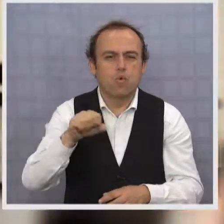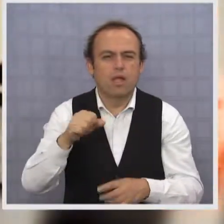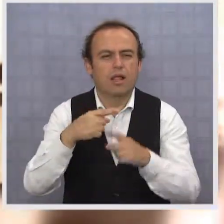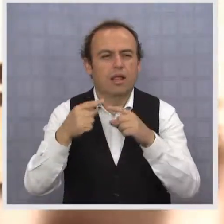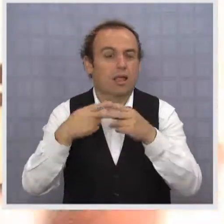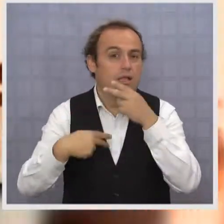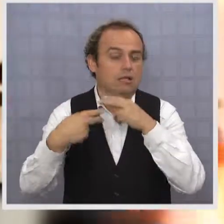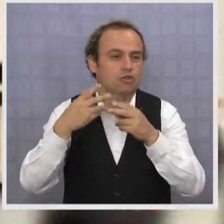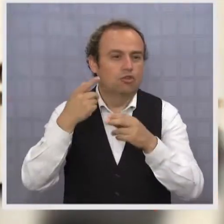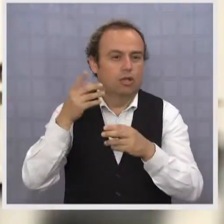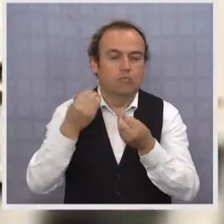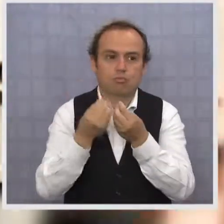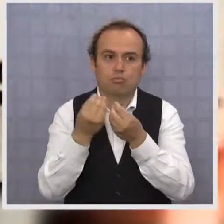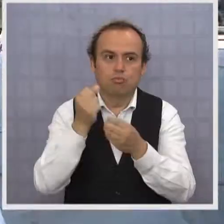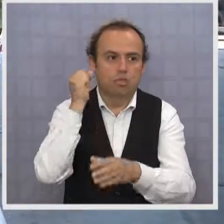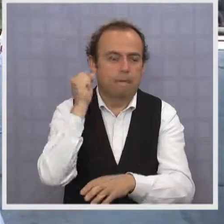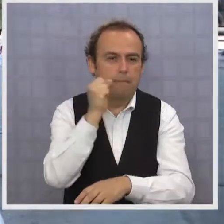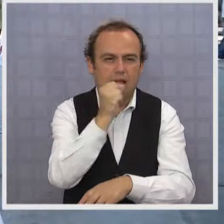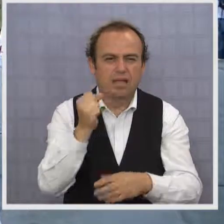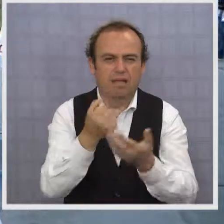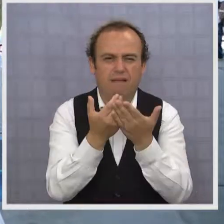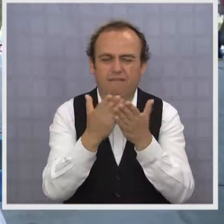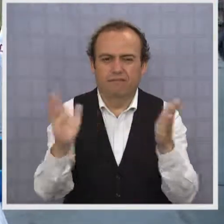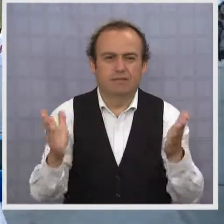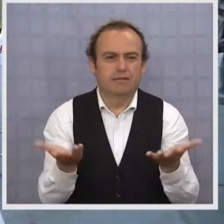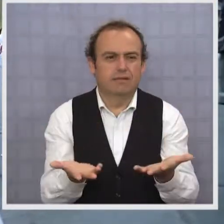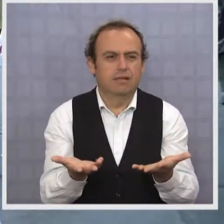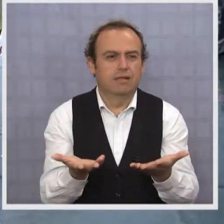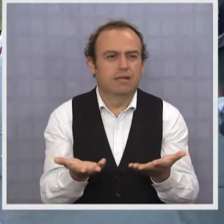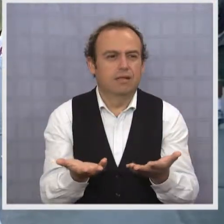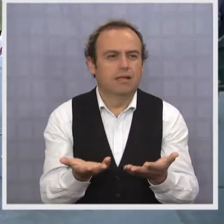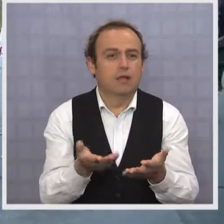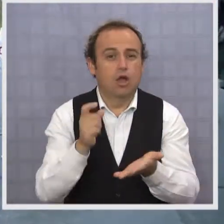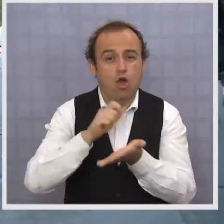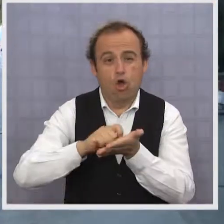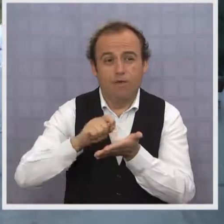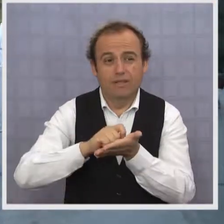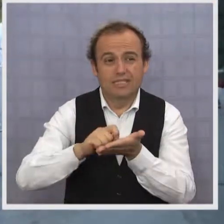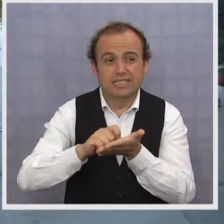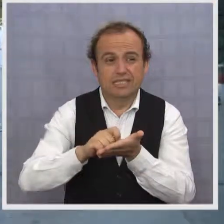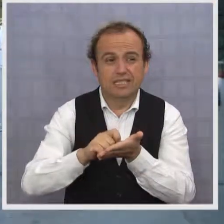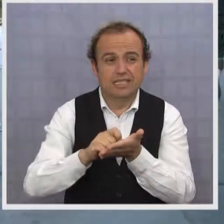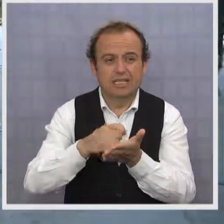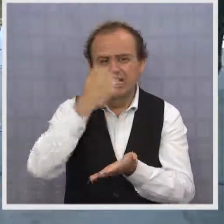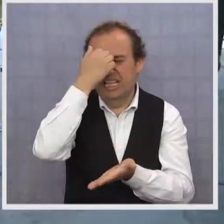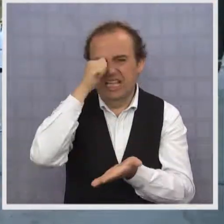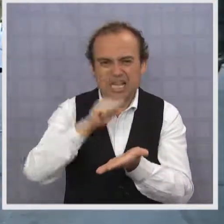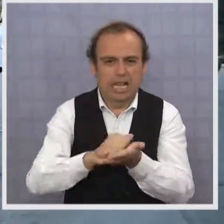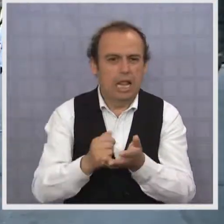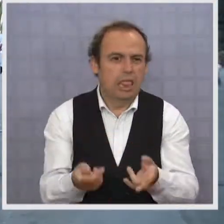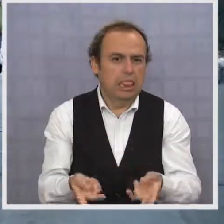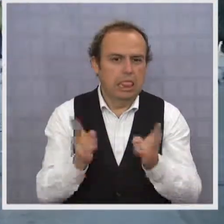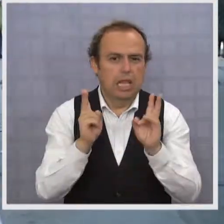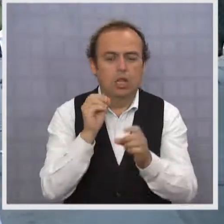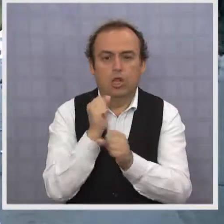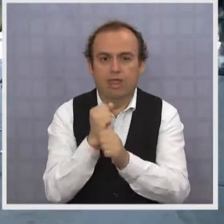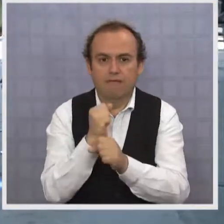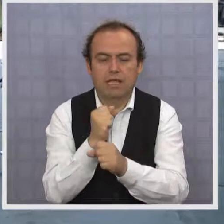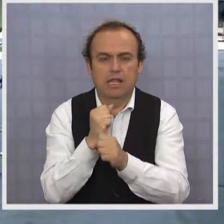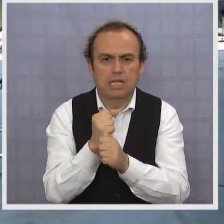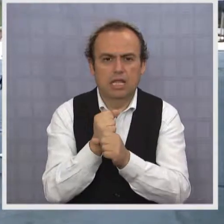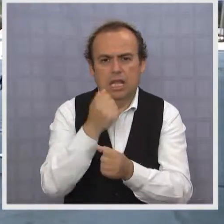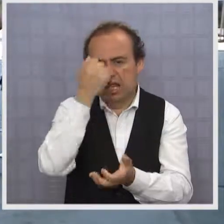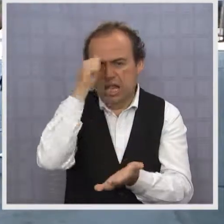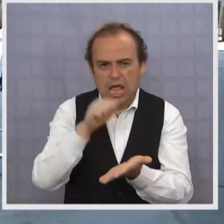fue una masacre abierta, porque la oficina reclamaba sus derechos, los trabajadores reclamaban